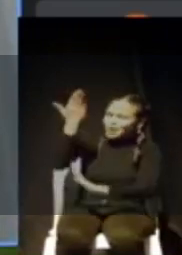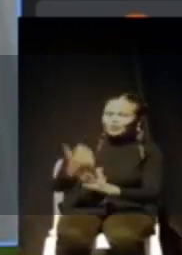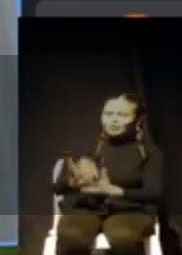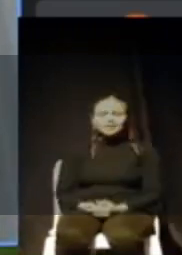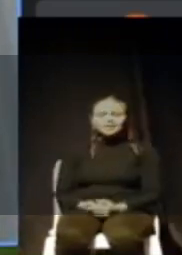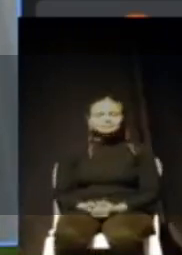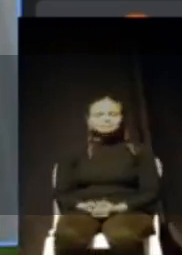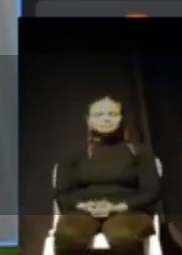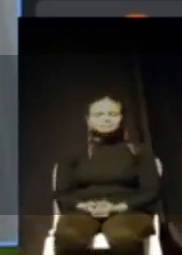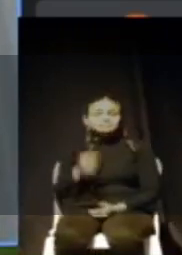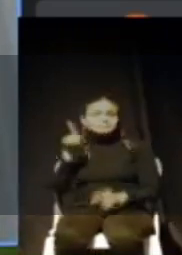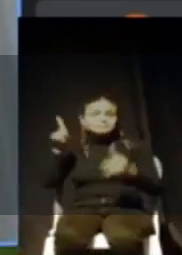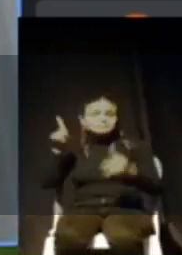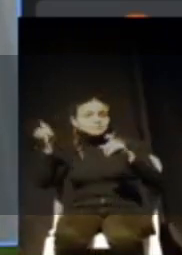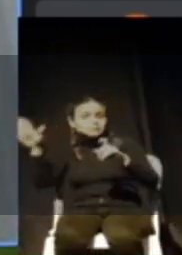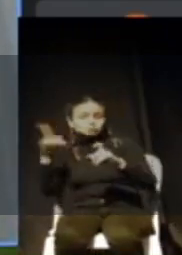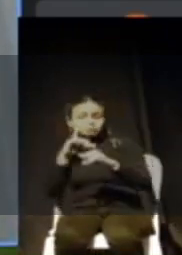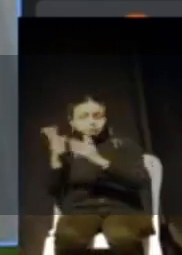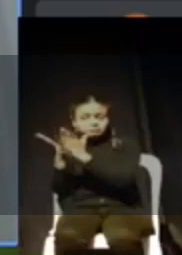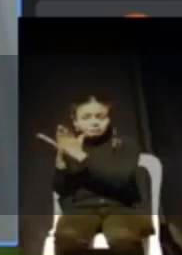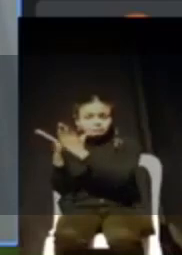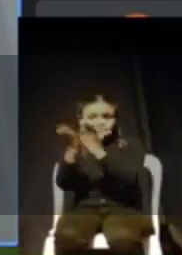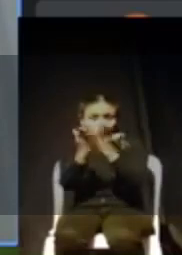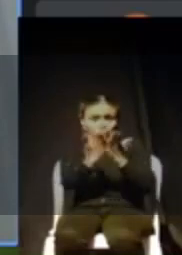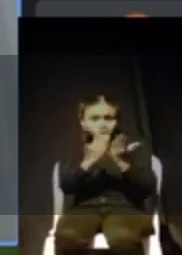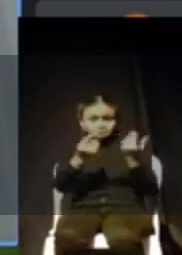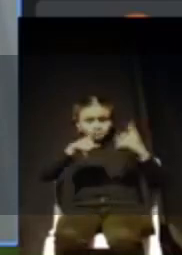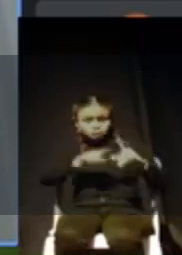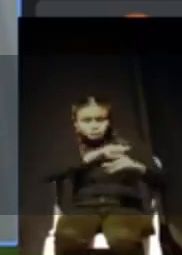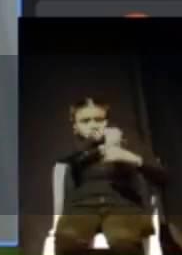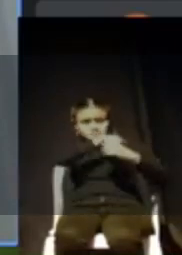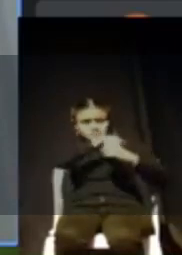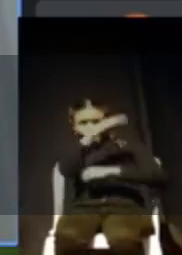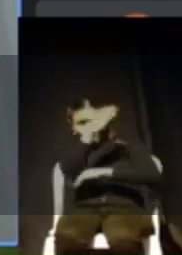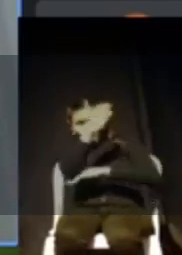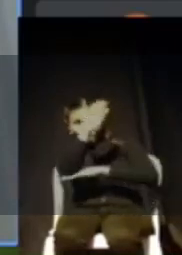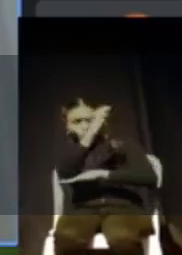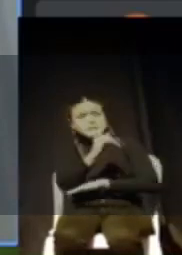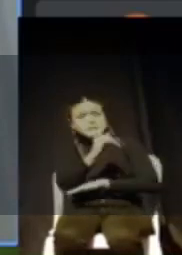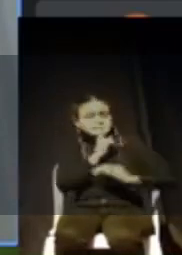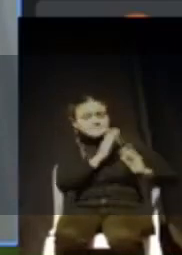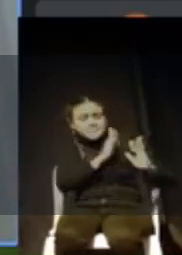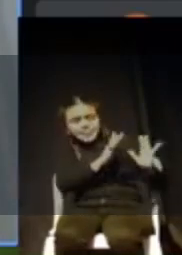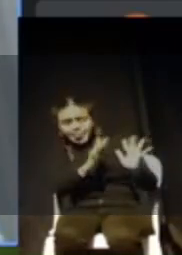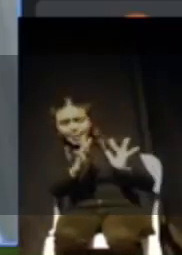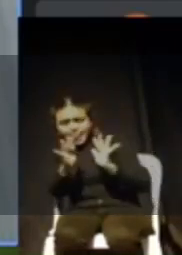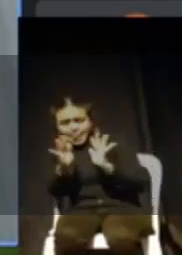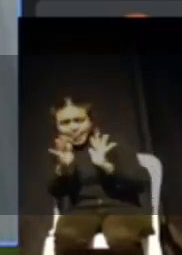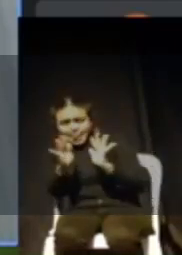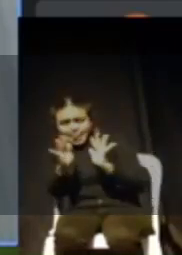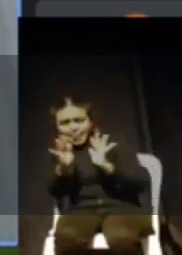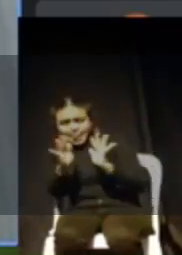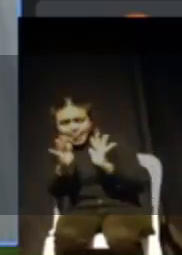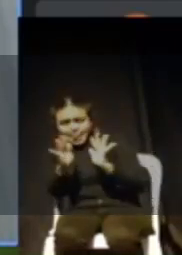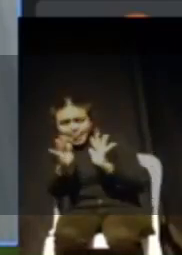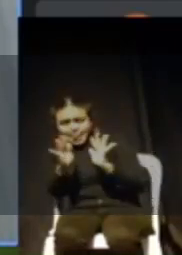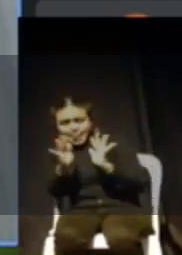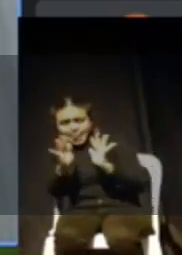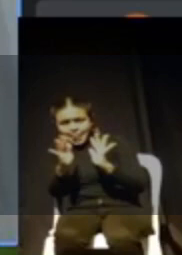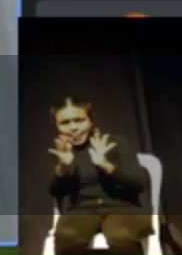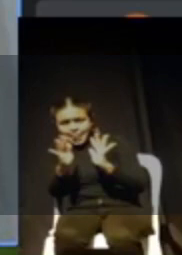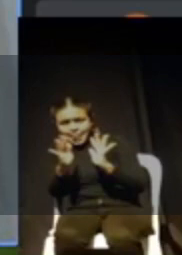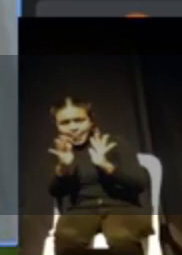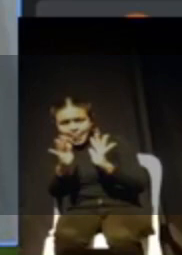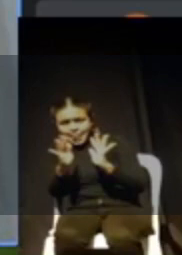de la educación y la Cátedra de Estudios Afrocolombianos, debo precisar que cada uno de esos conceptos,